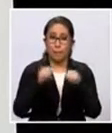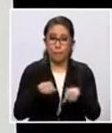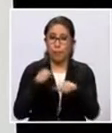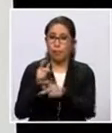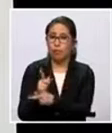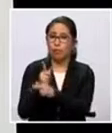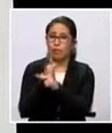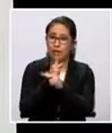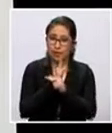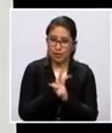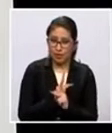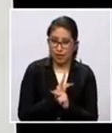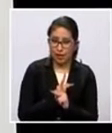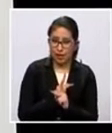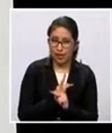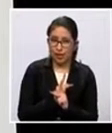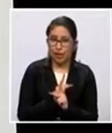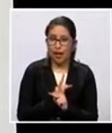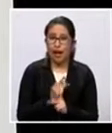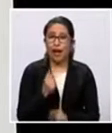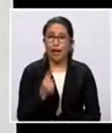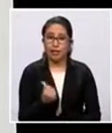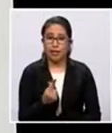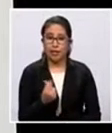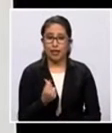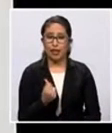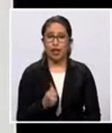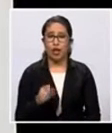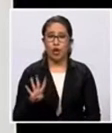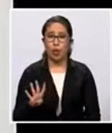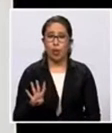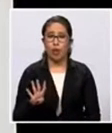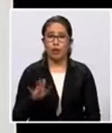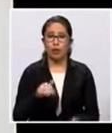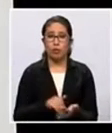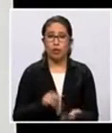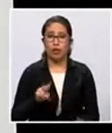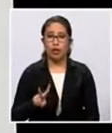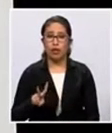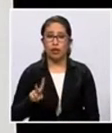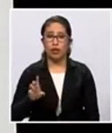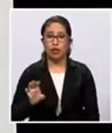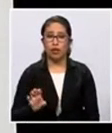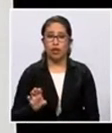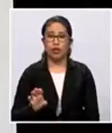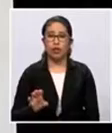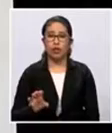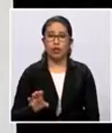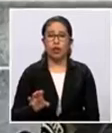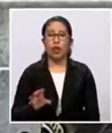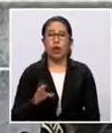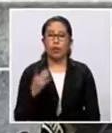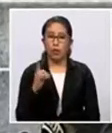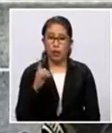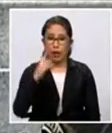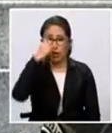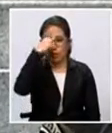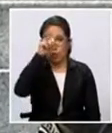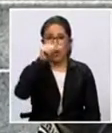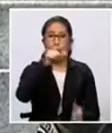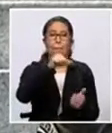a 4.400 bolivianos, 4.422, que son dos sueldos mínimos por